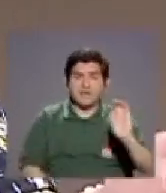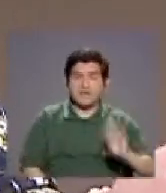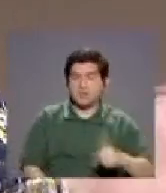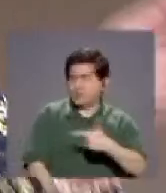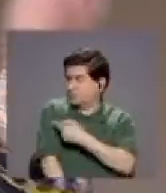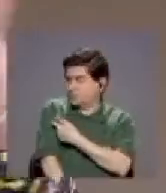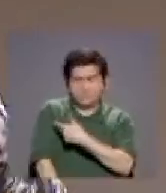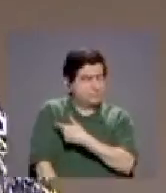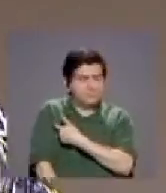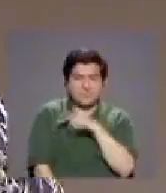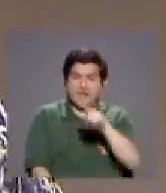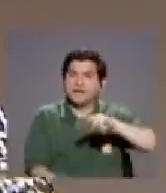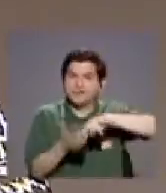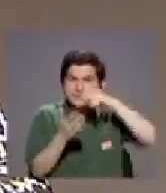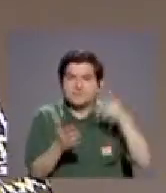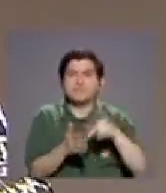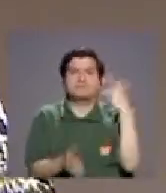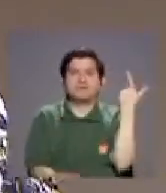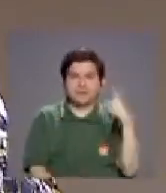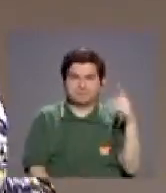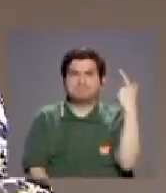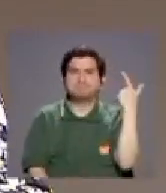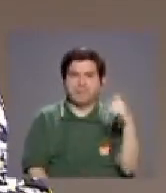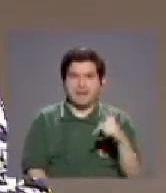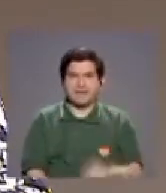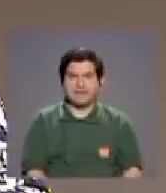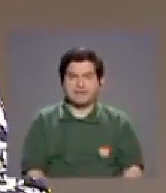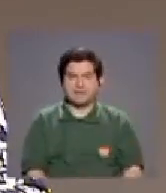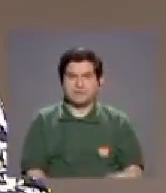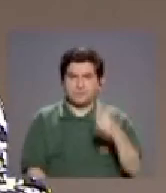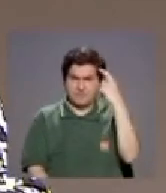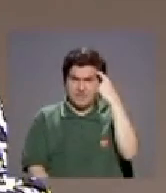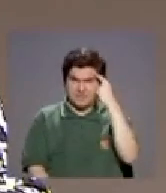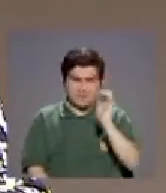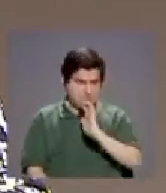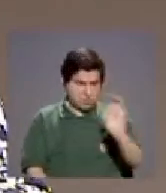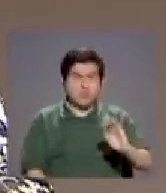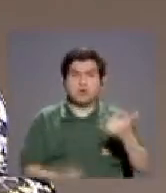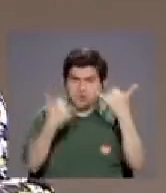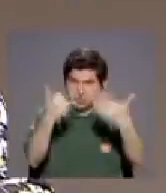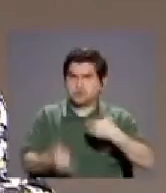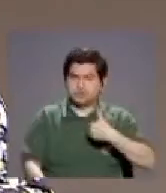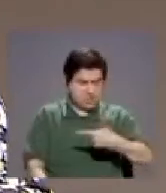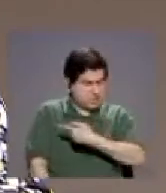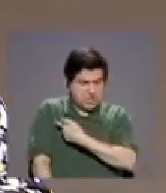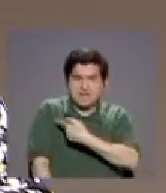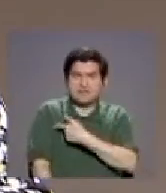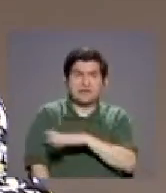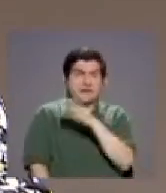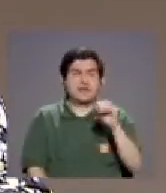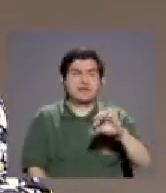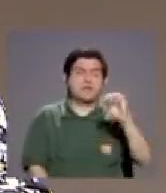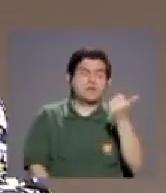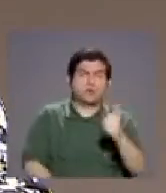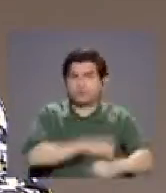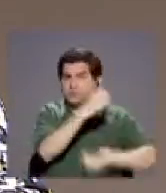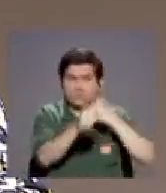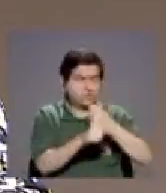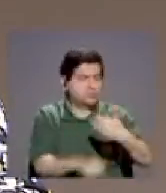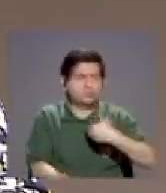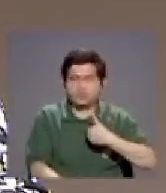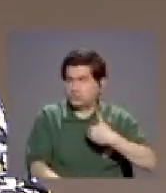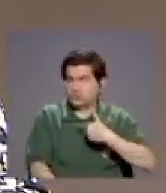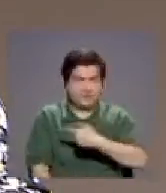no vacunados van a representar un riesgo para los chiquitos, incluso los vacunados, y aquellos que por tema de edad todavía no han recibido